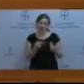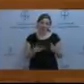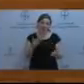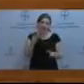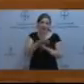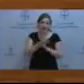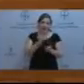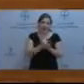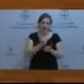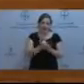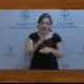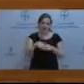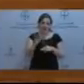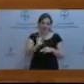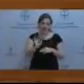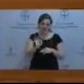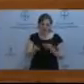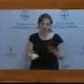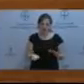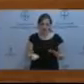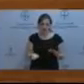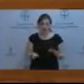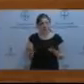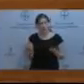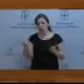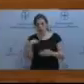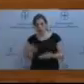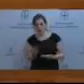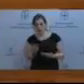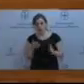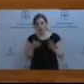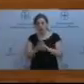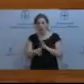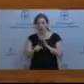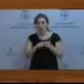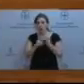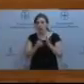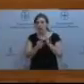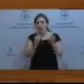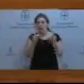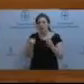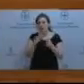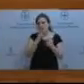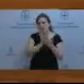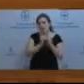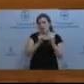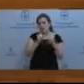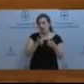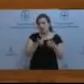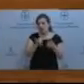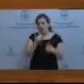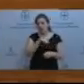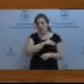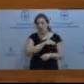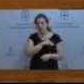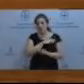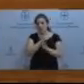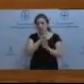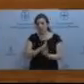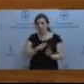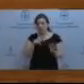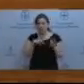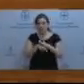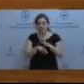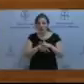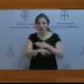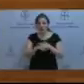lo que se ha encontrado en las familias por falta de planificación el inicio de curso académico. En definitiva, la gestión